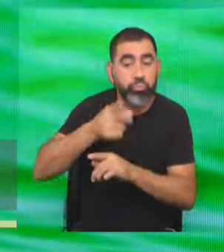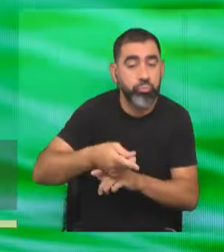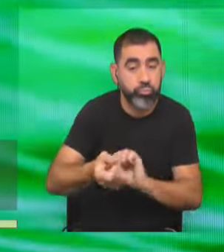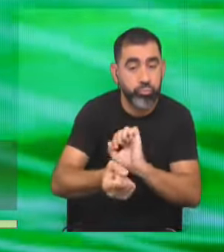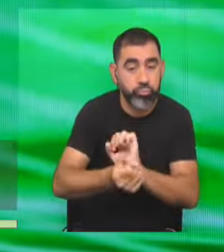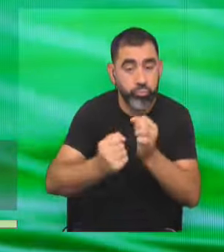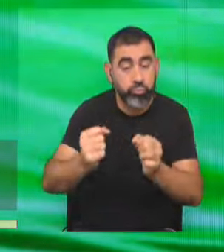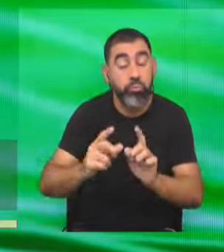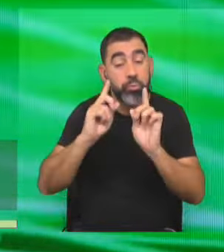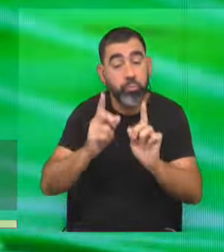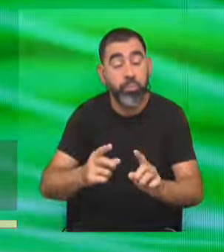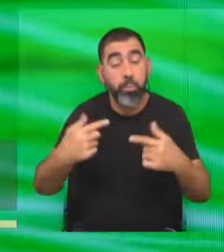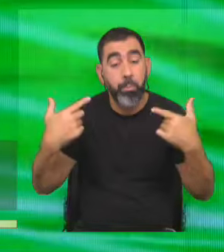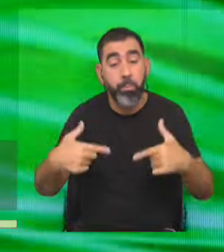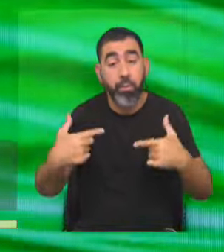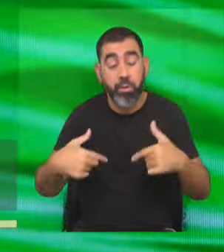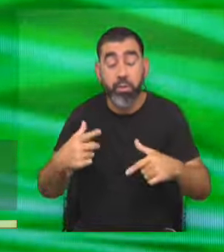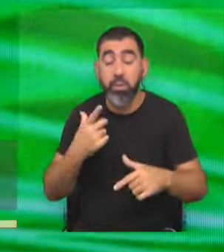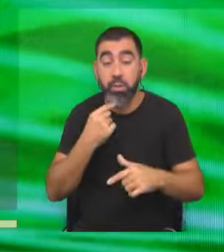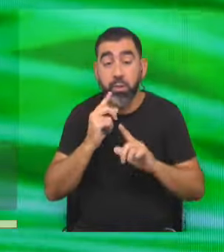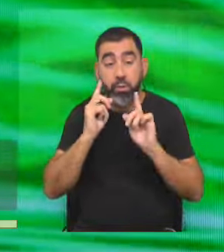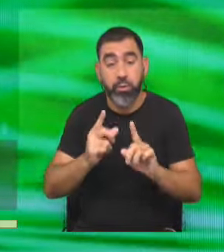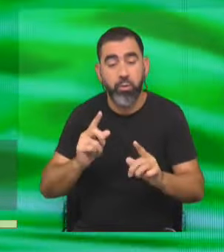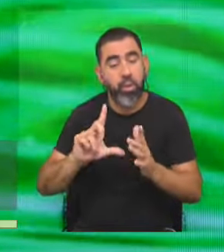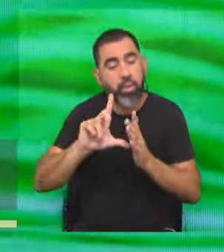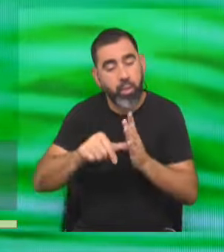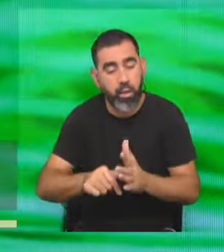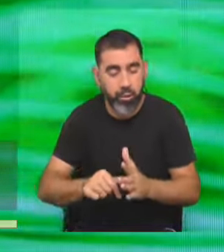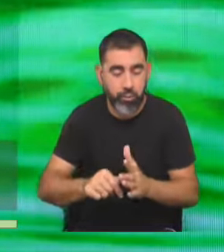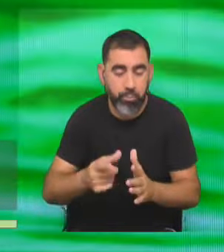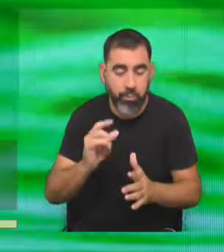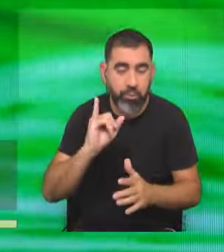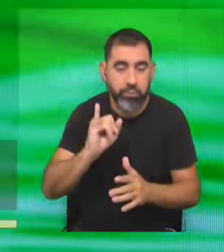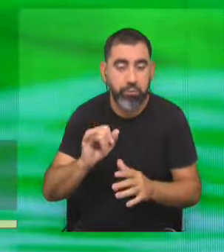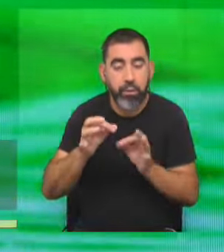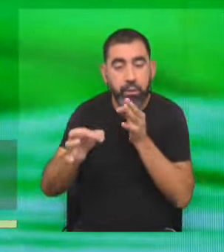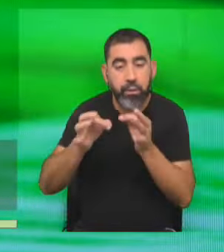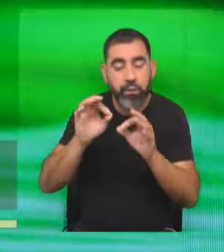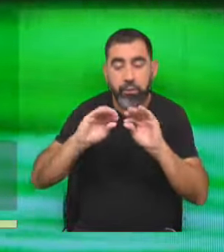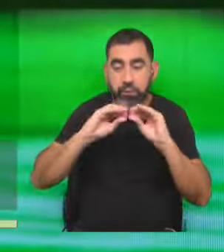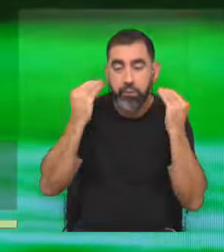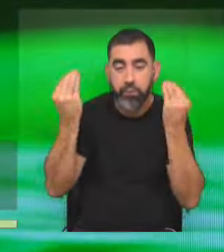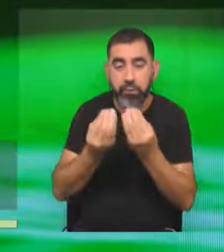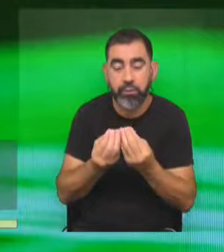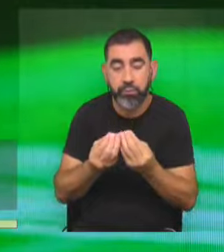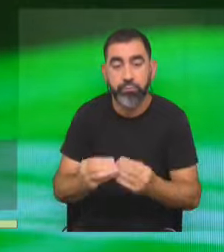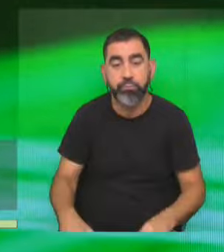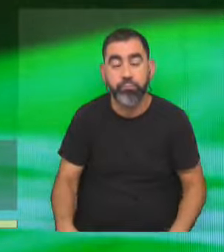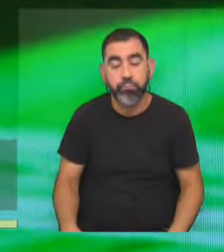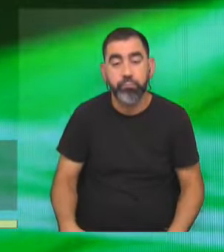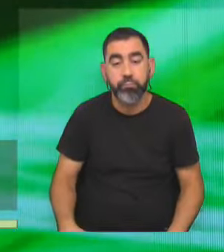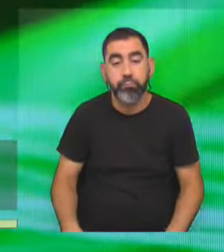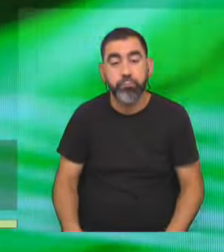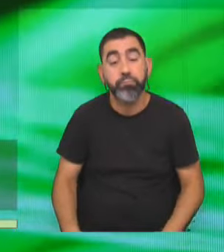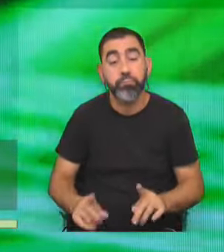vemos incluso a nivel de el Ministerio del propio Ministerio de interior tardíamente pero empieza a hablar de una estrategia integral empieza a aparecer también en algunos